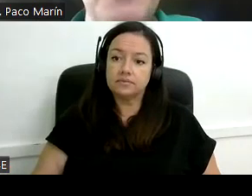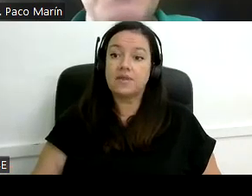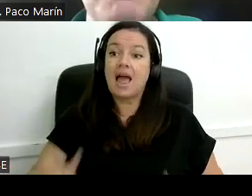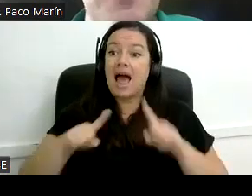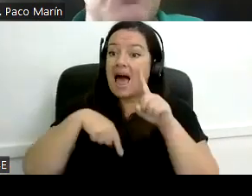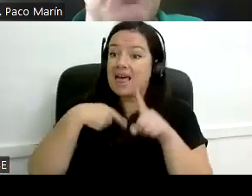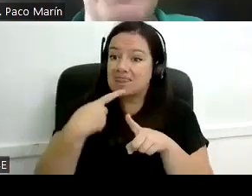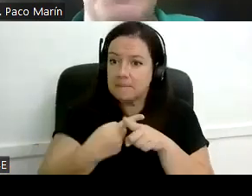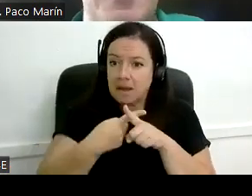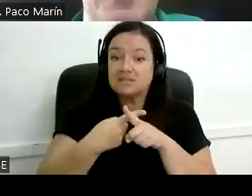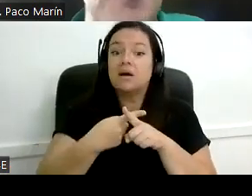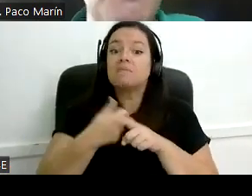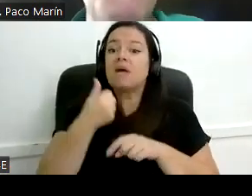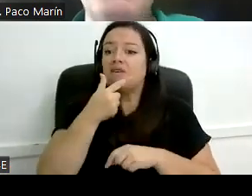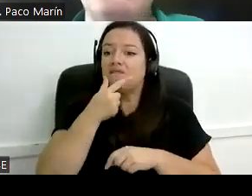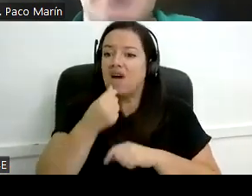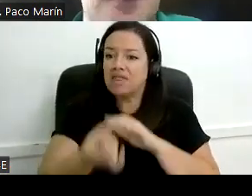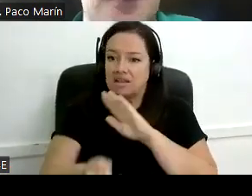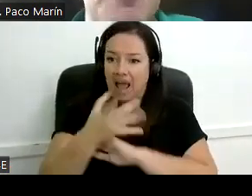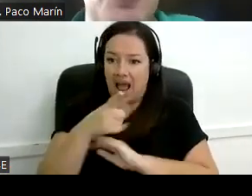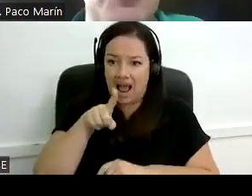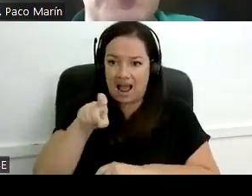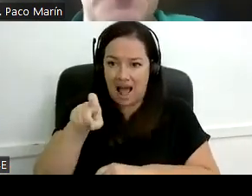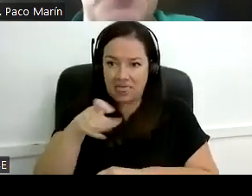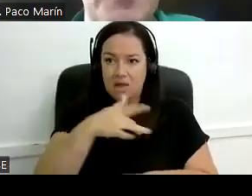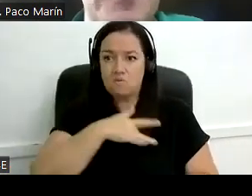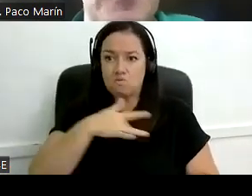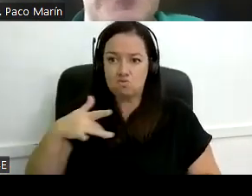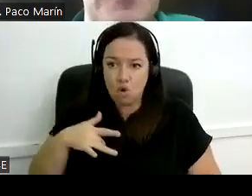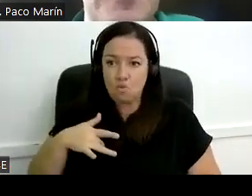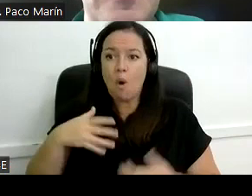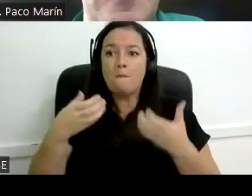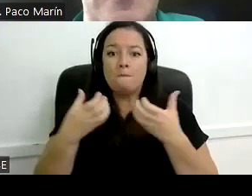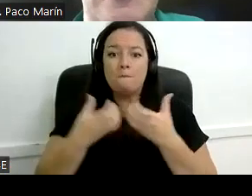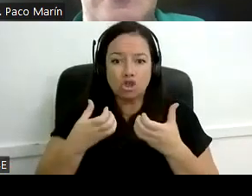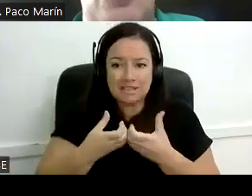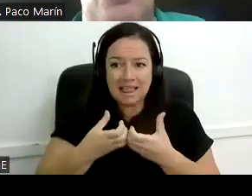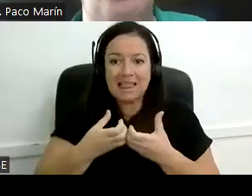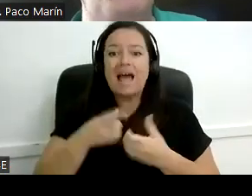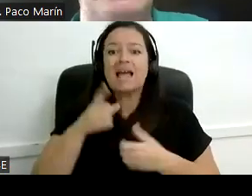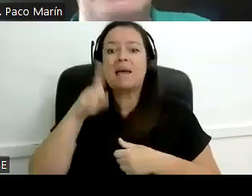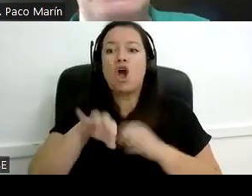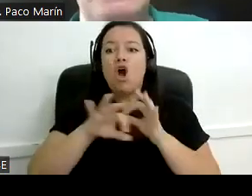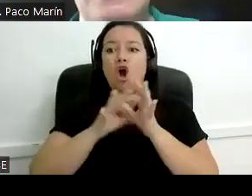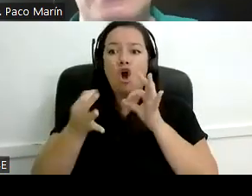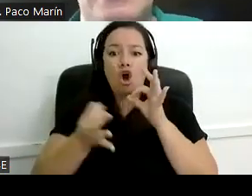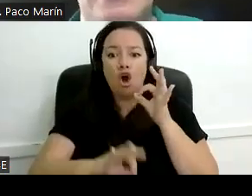Además, estaban más expuestas a padecer linfoma, cáncer de pulmón, de próstata y de colon, no solo